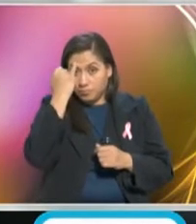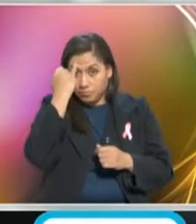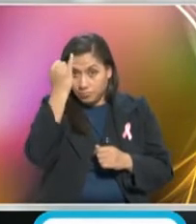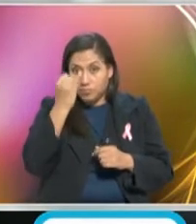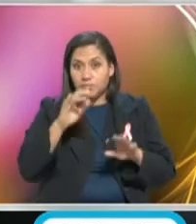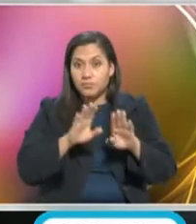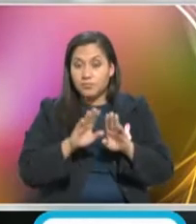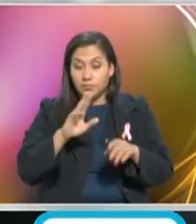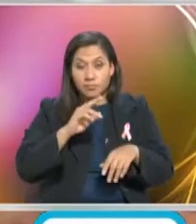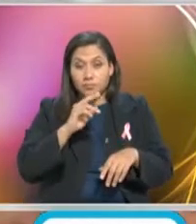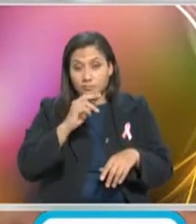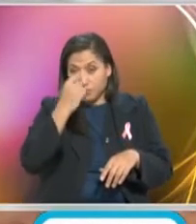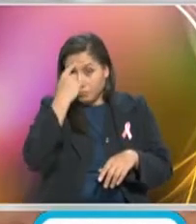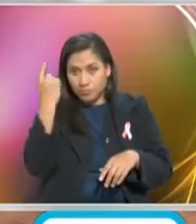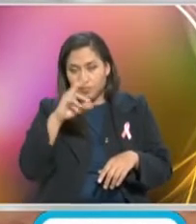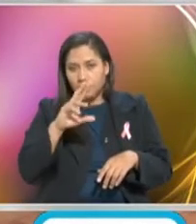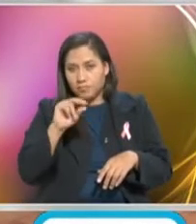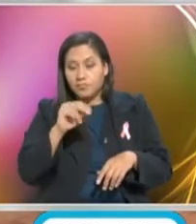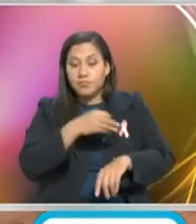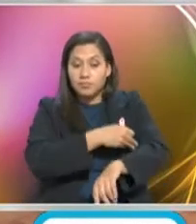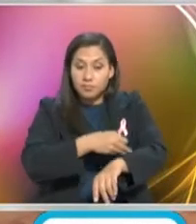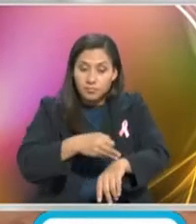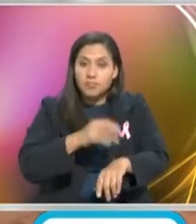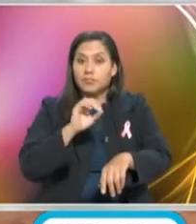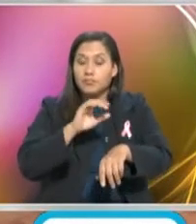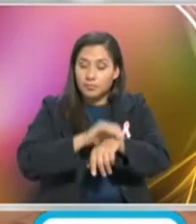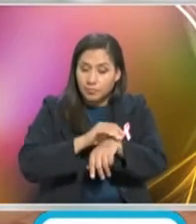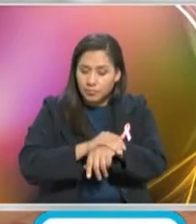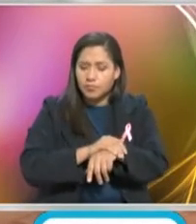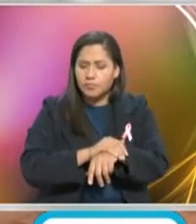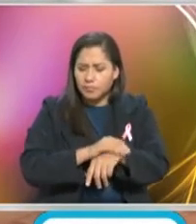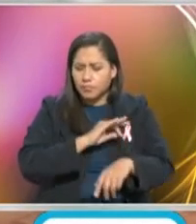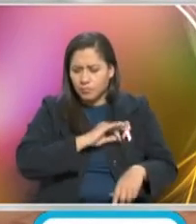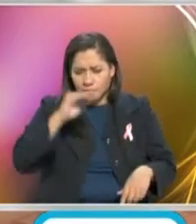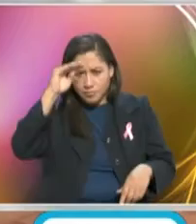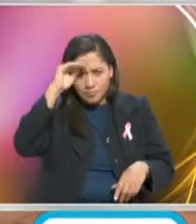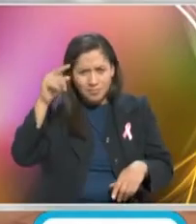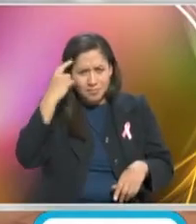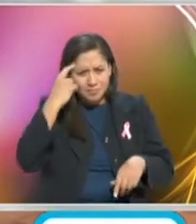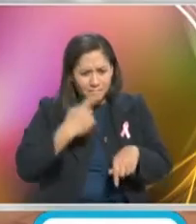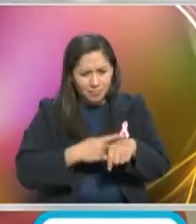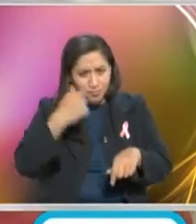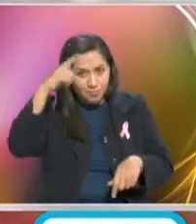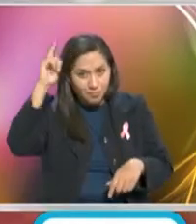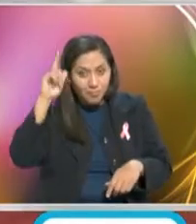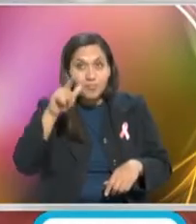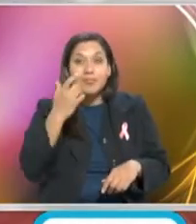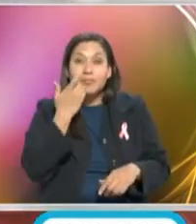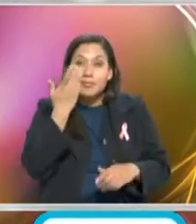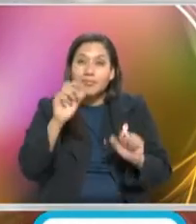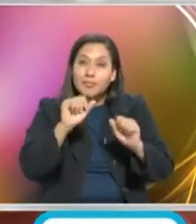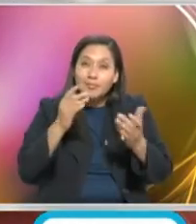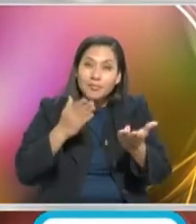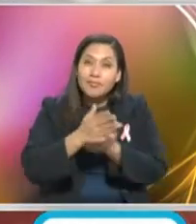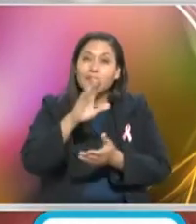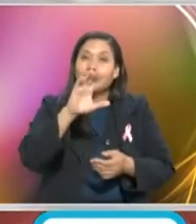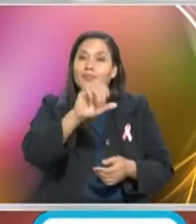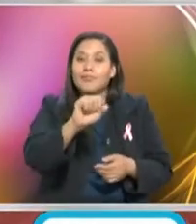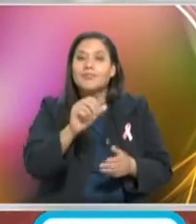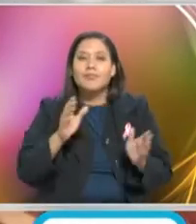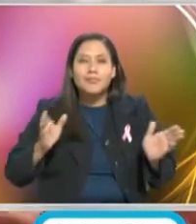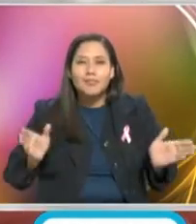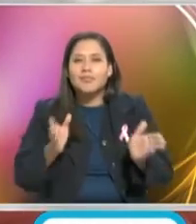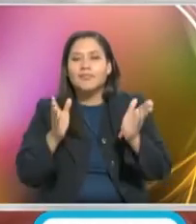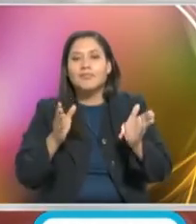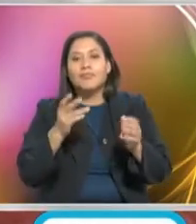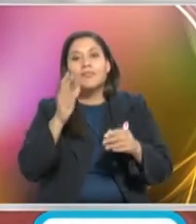debe haber sido nada fácil para él, ¿no? Que familiares, incluso amigos, podrían haber pensado que estaba loco y que lo que él quería lograr y lo que quería impulsar era algo,